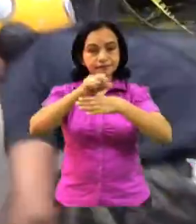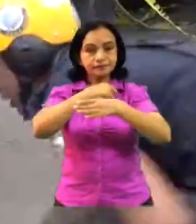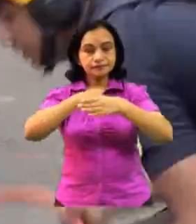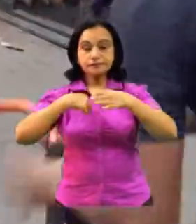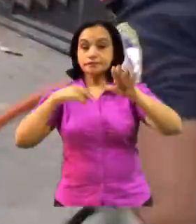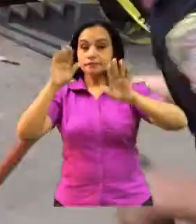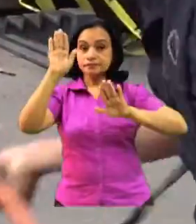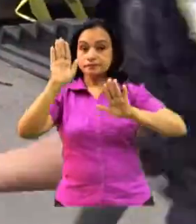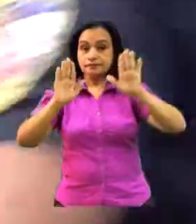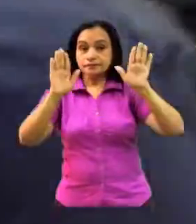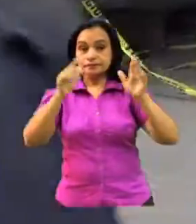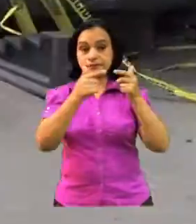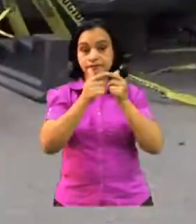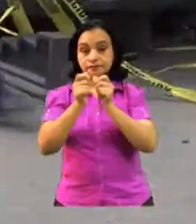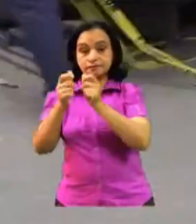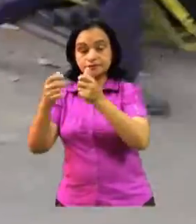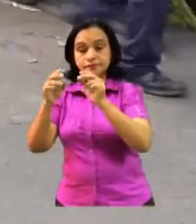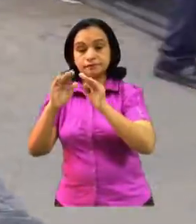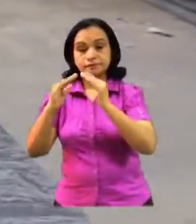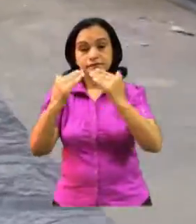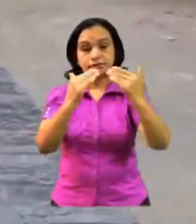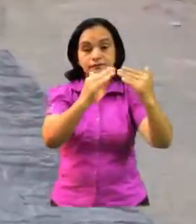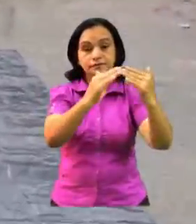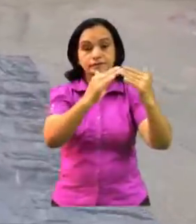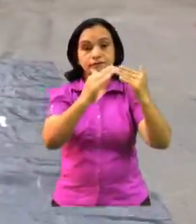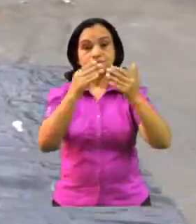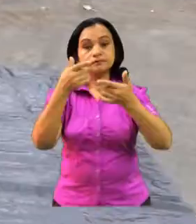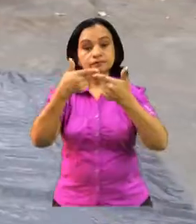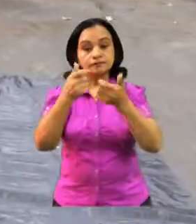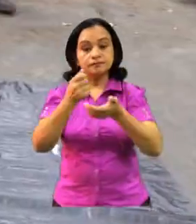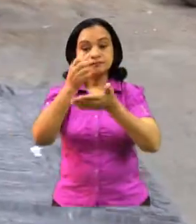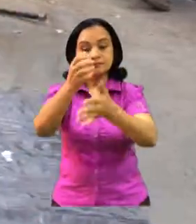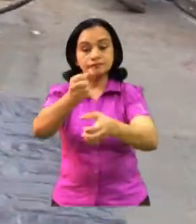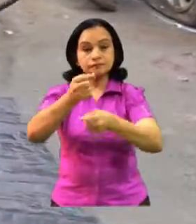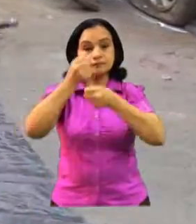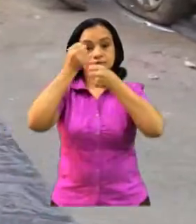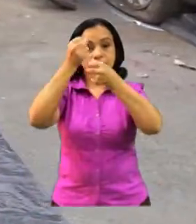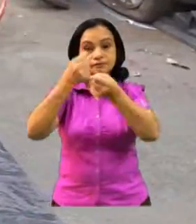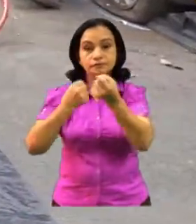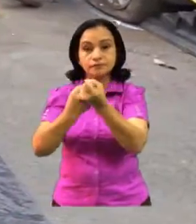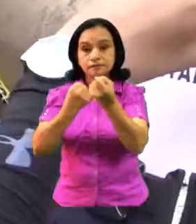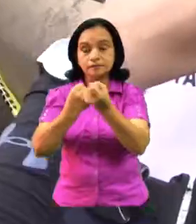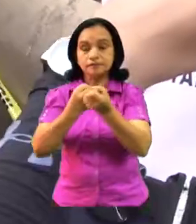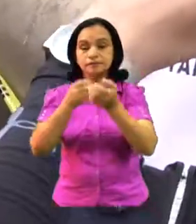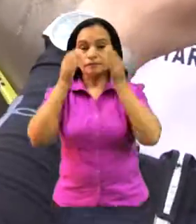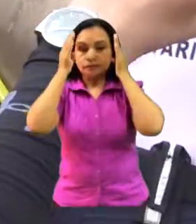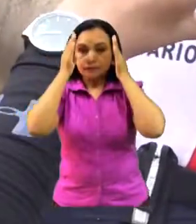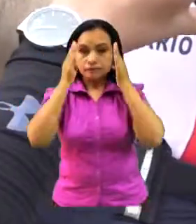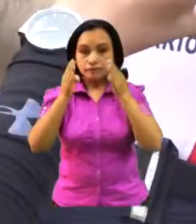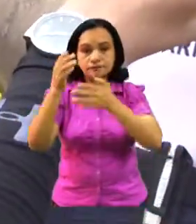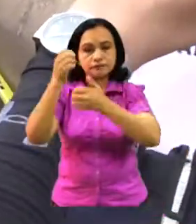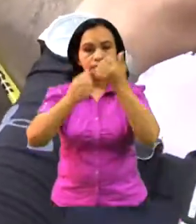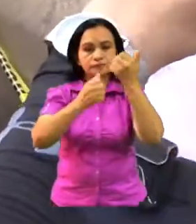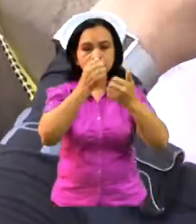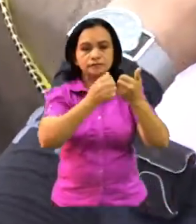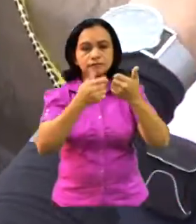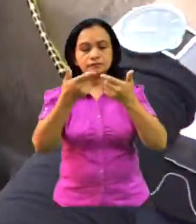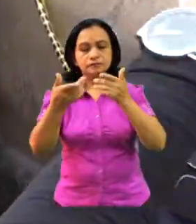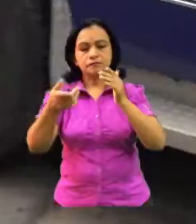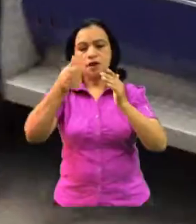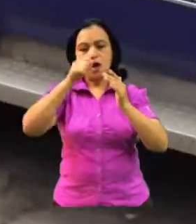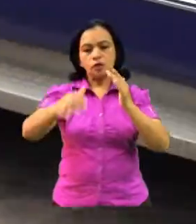destacará la participación de brigadas comunitarias y comités de barrio en rescates y primeros auxilios para brindar atención a problemas generados